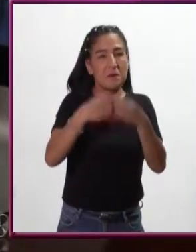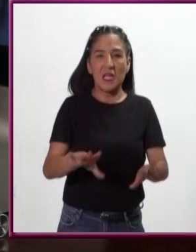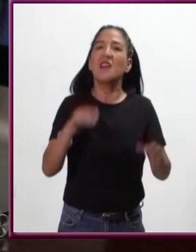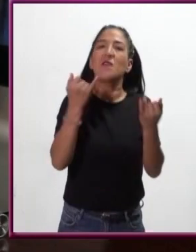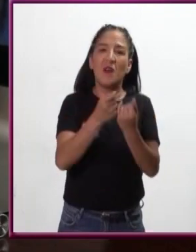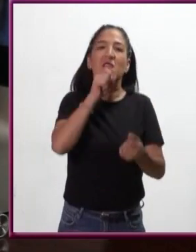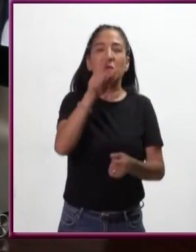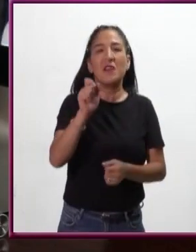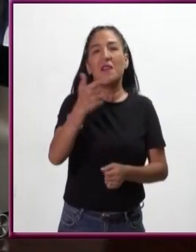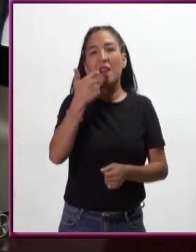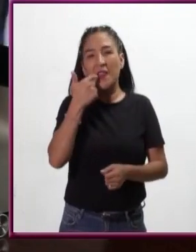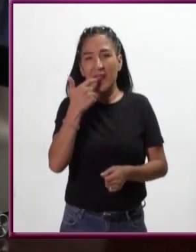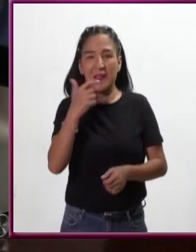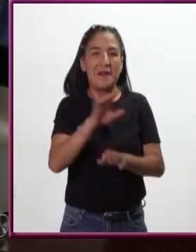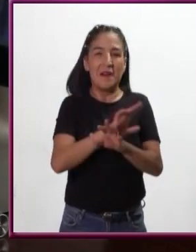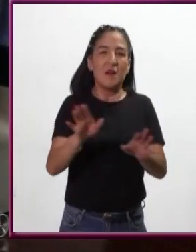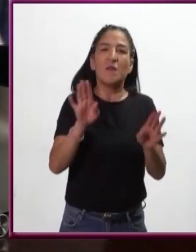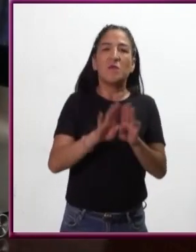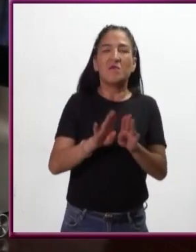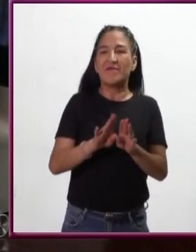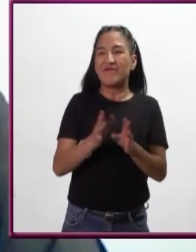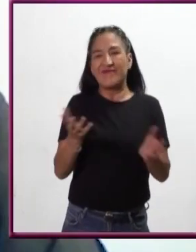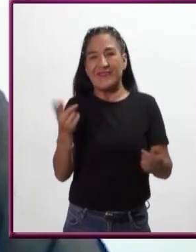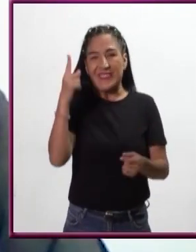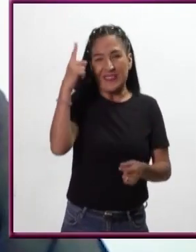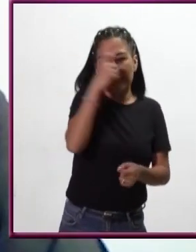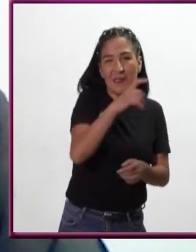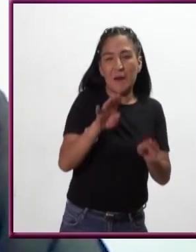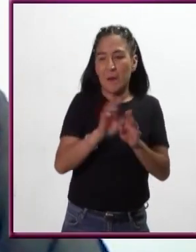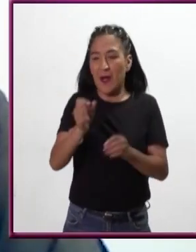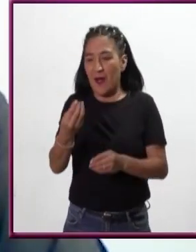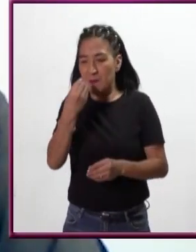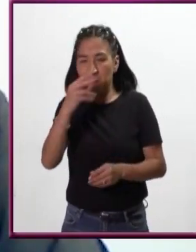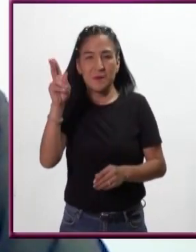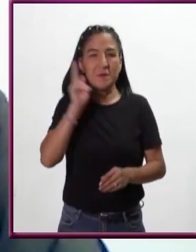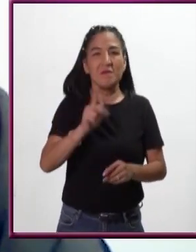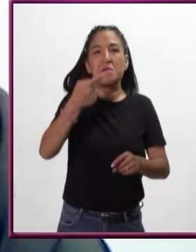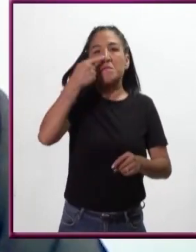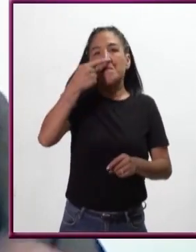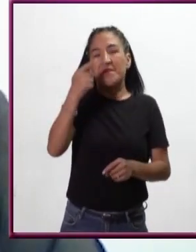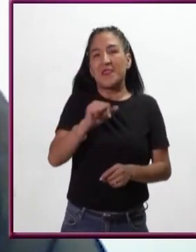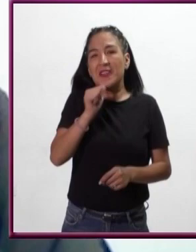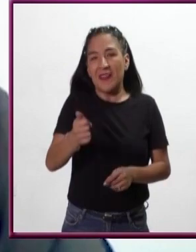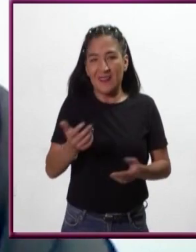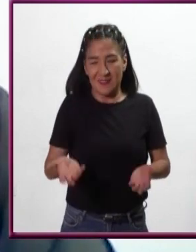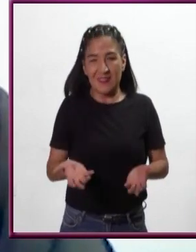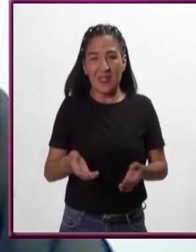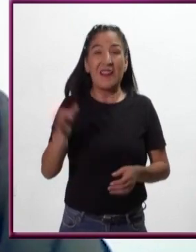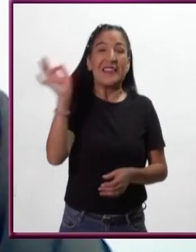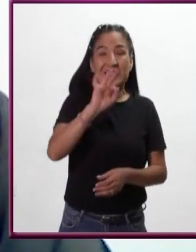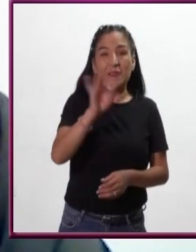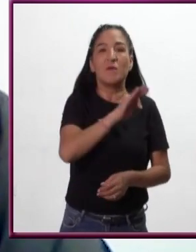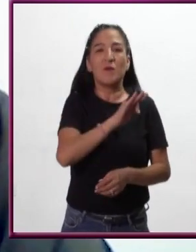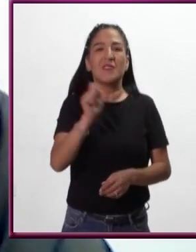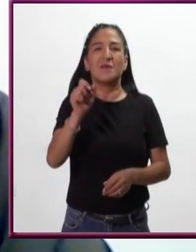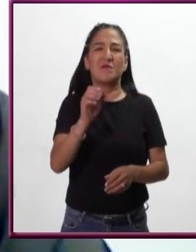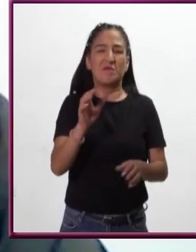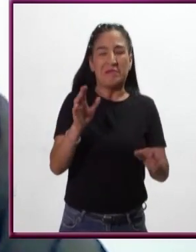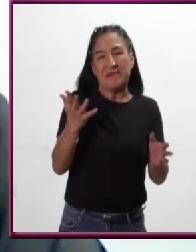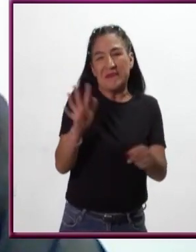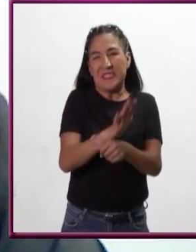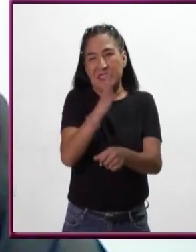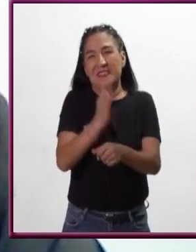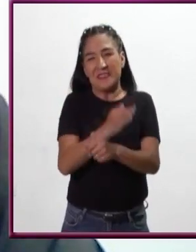pierda, es que en realidad el sentido del gusto es mucho más burdo que el sentido del olfato. Y pueden suceder cosas